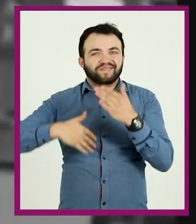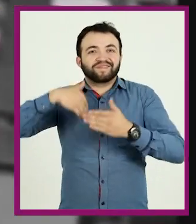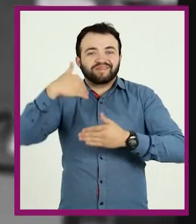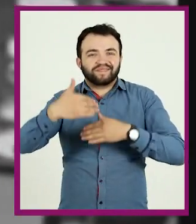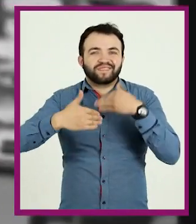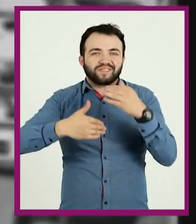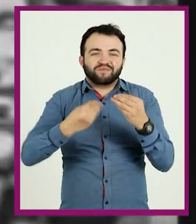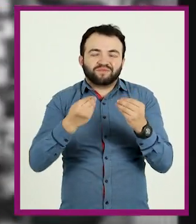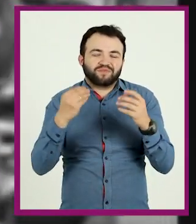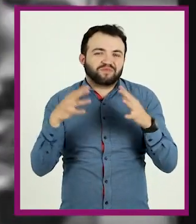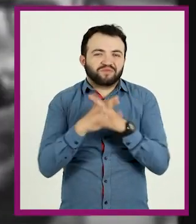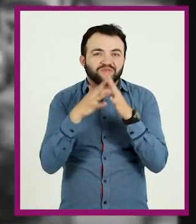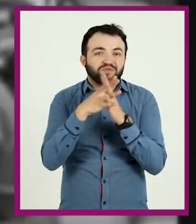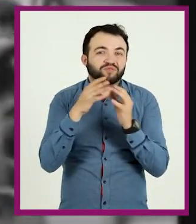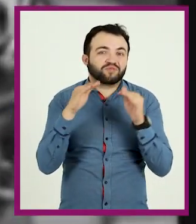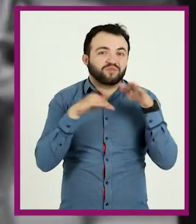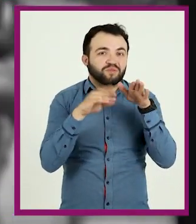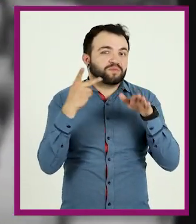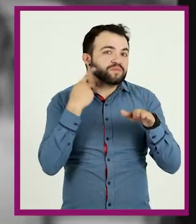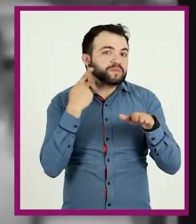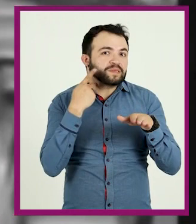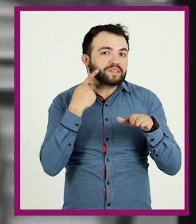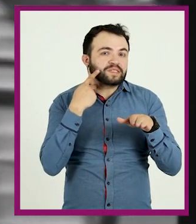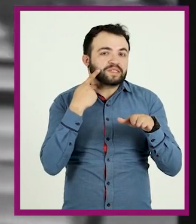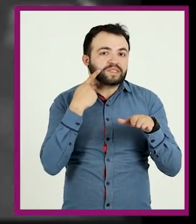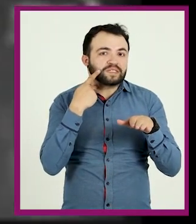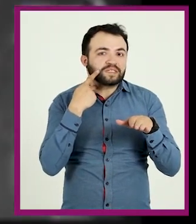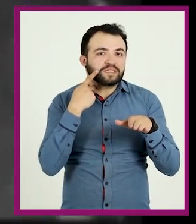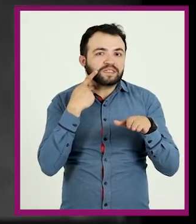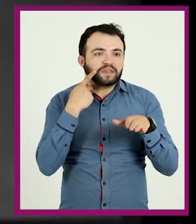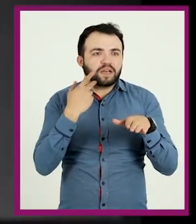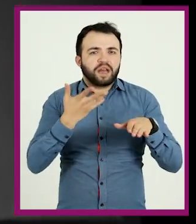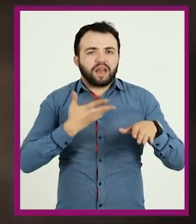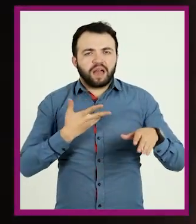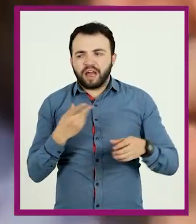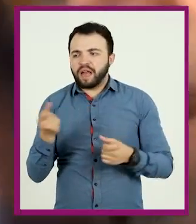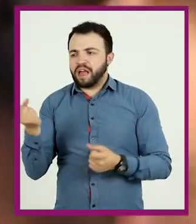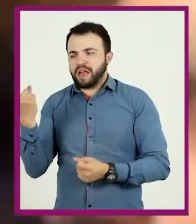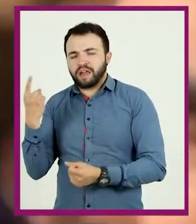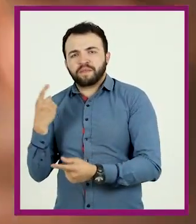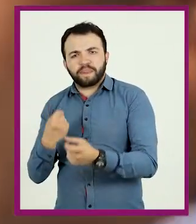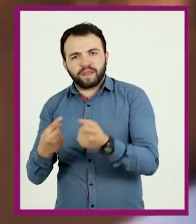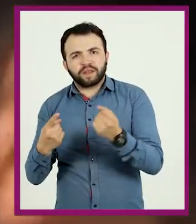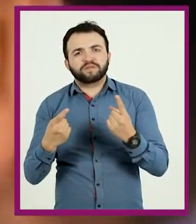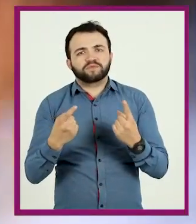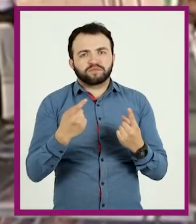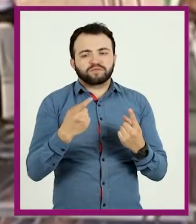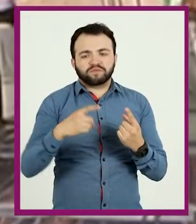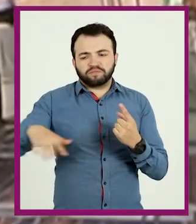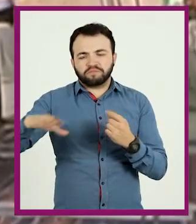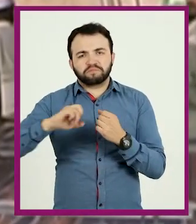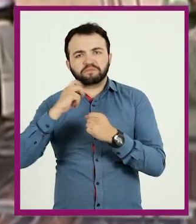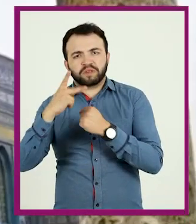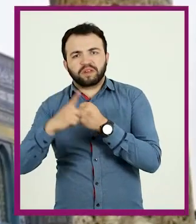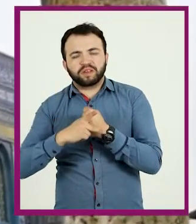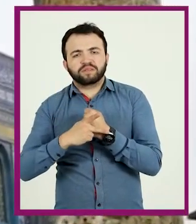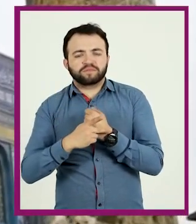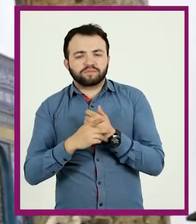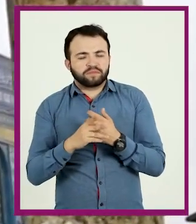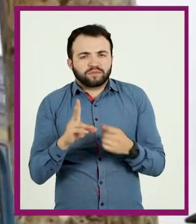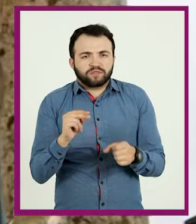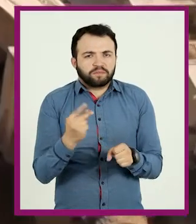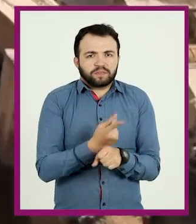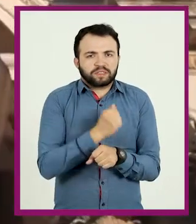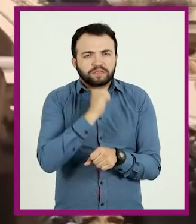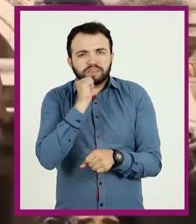políticos que se han suscitado desde el surgimiento de Israel en 1948, también ha habido sectores tolerantes